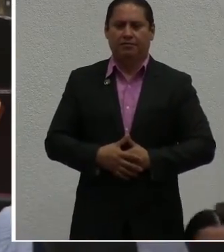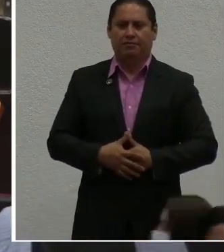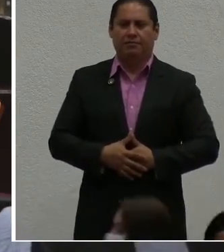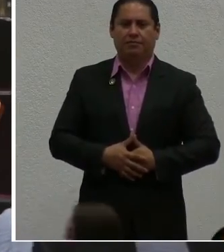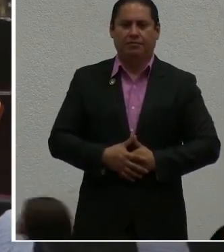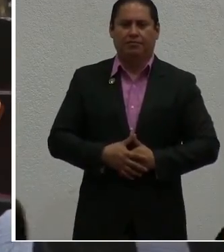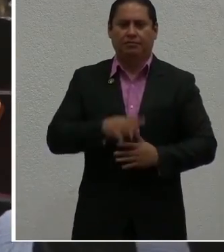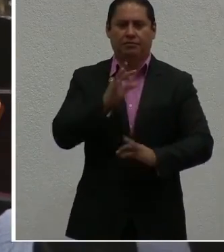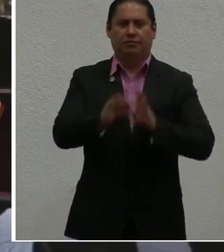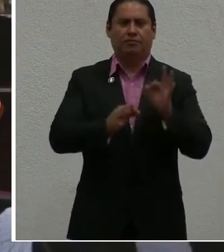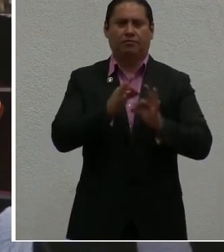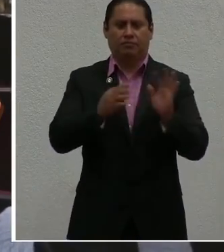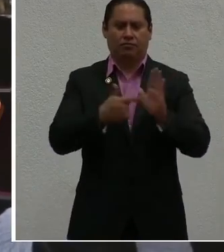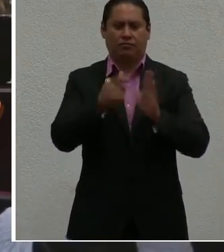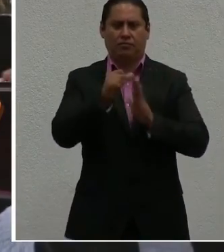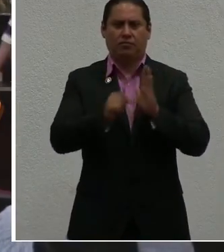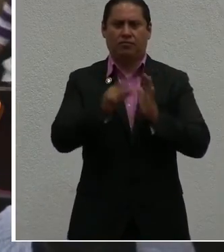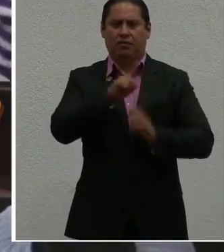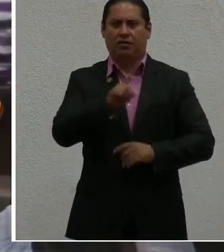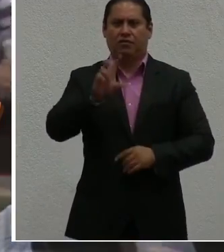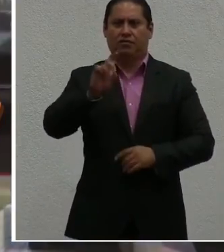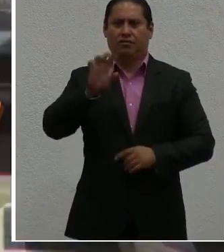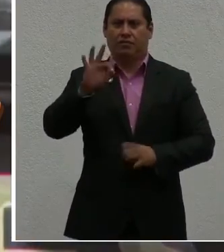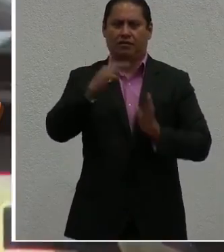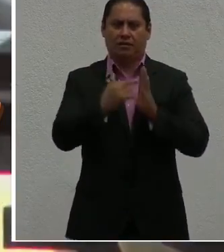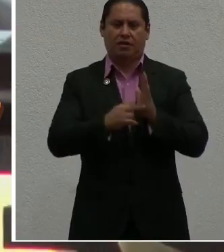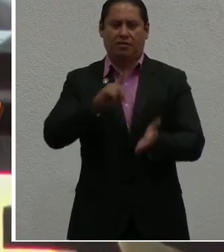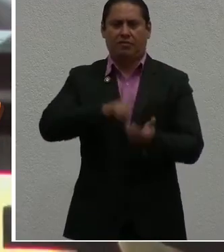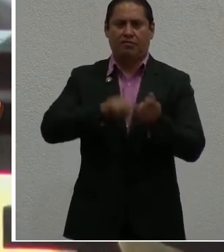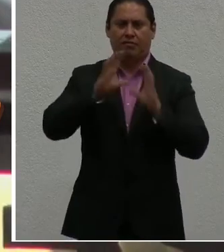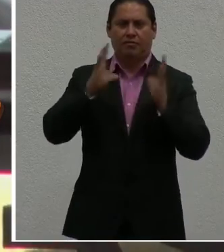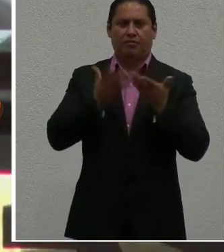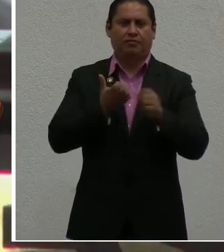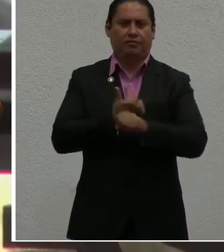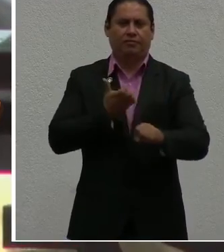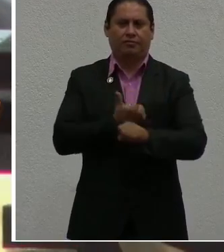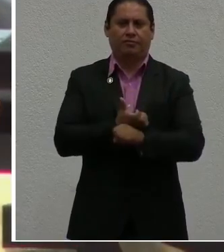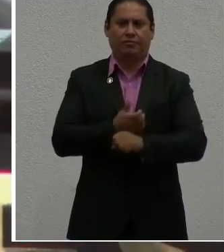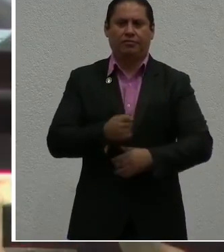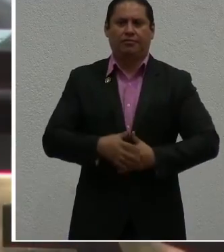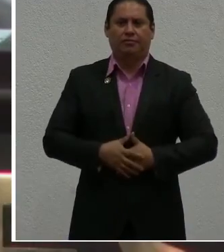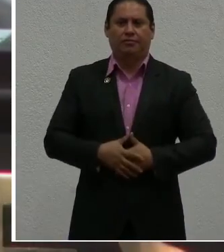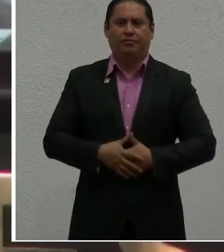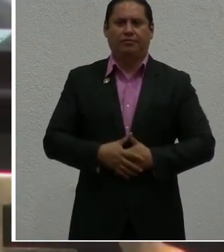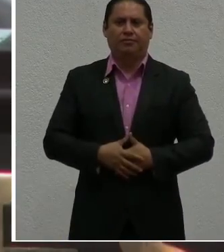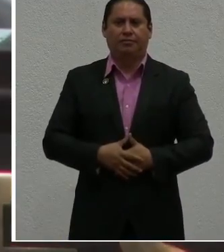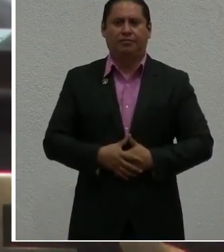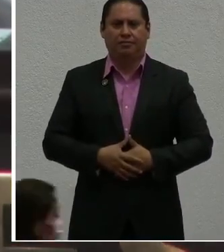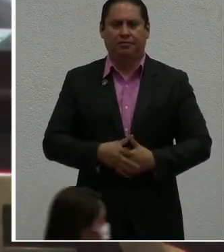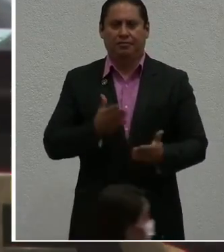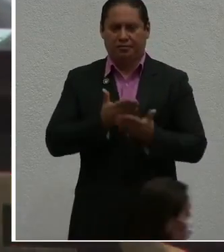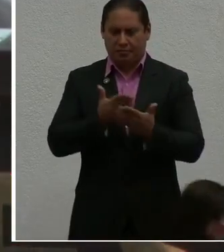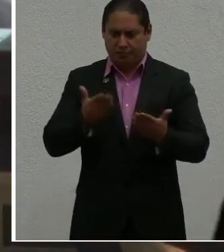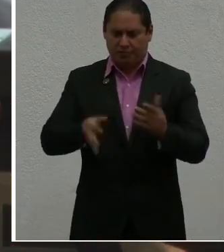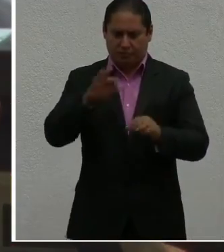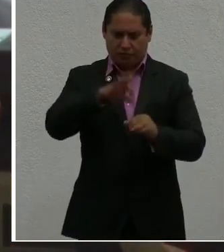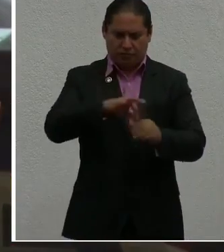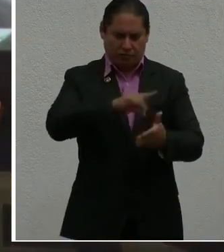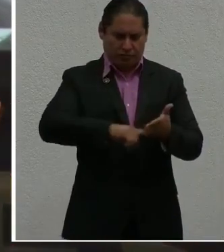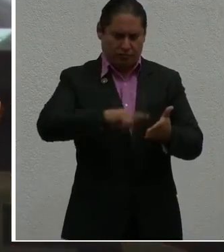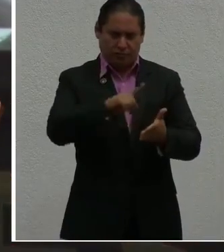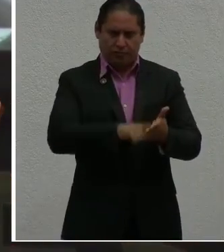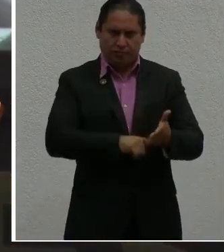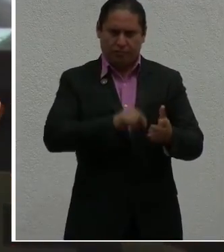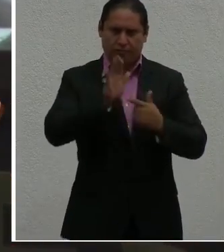En cumplimiento al artículo 133 del Reglamento Interior de este propio Poder Legislativo, procedemos a someter a votación nominal